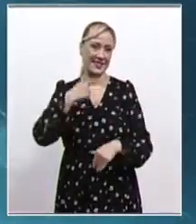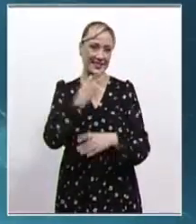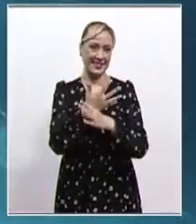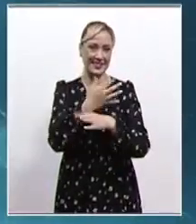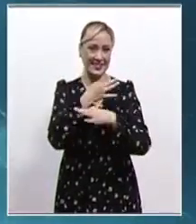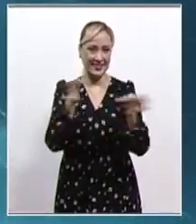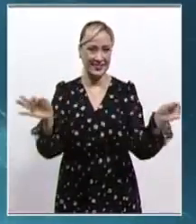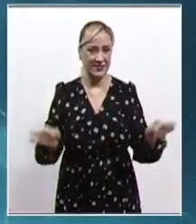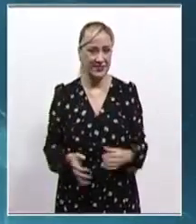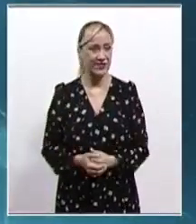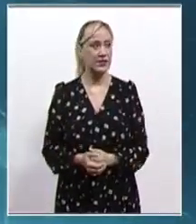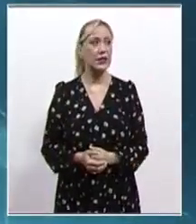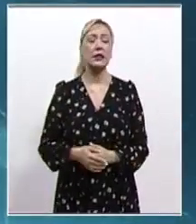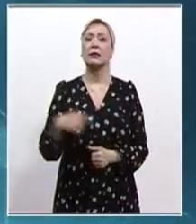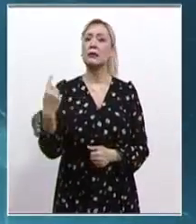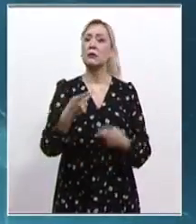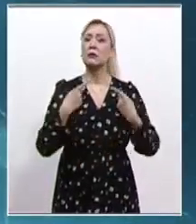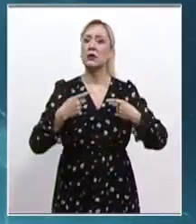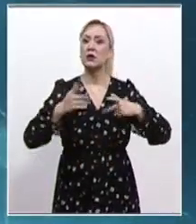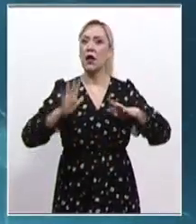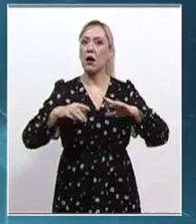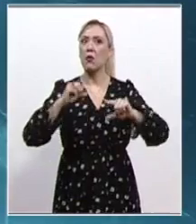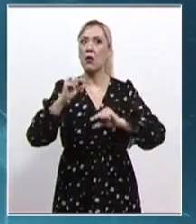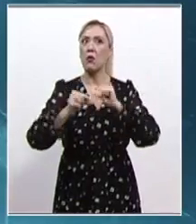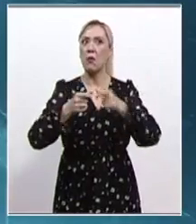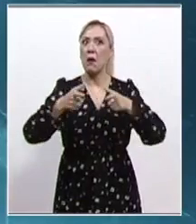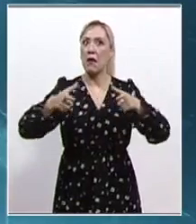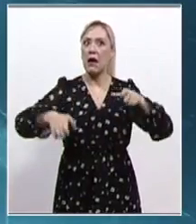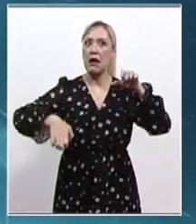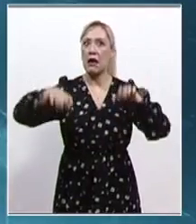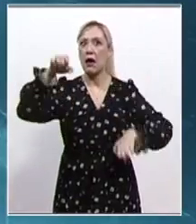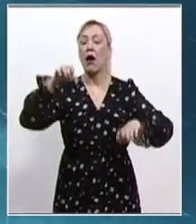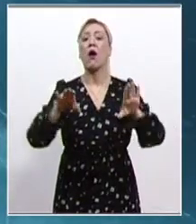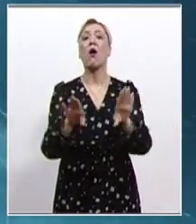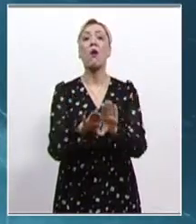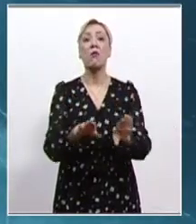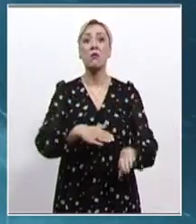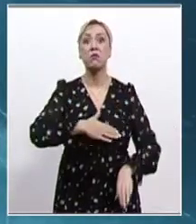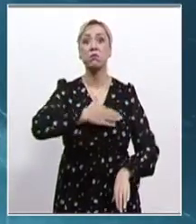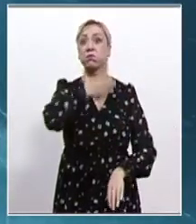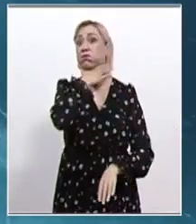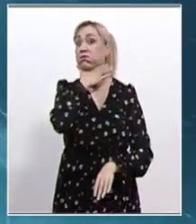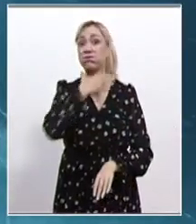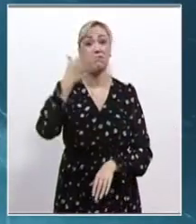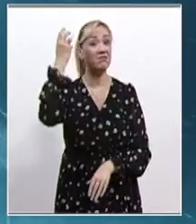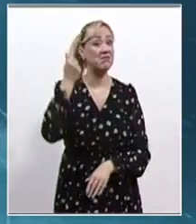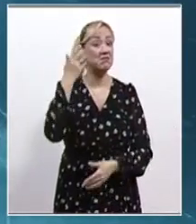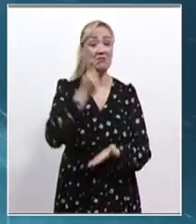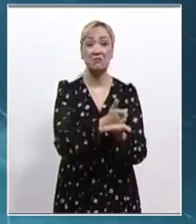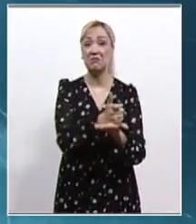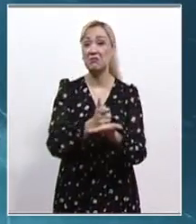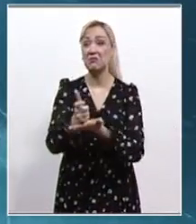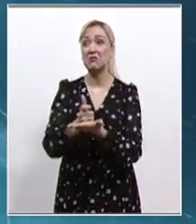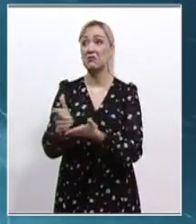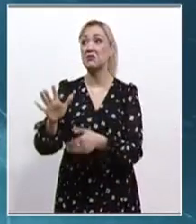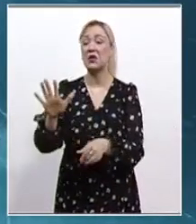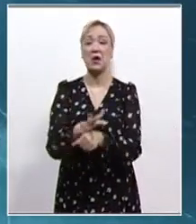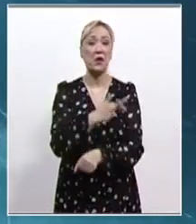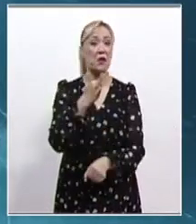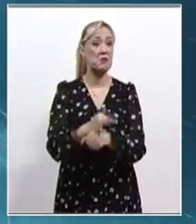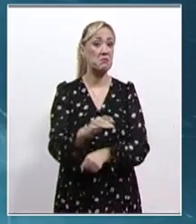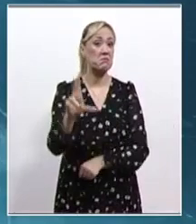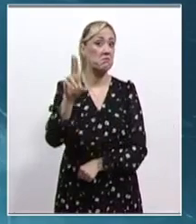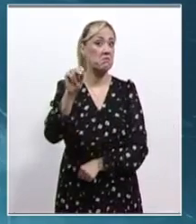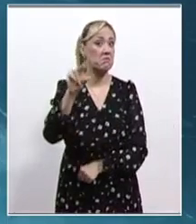El envejecimiento de la población presionará los sistemas de pensiones y de salud, advierte especialista en foro organizado por